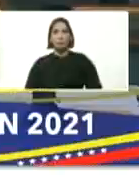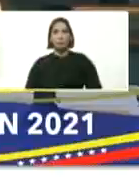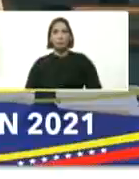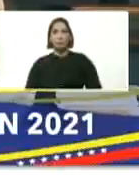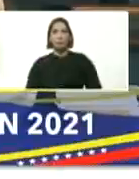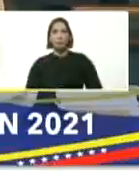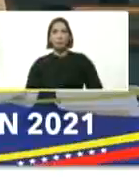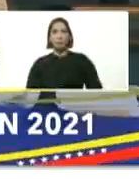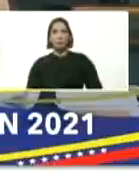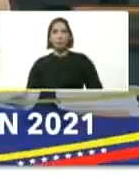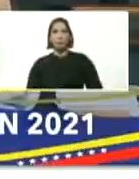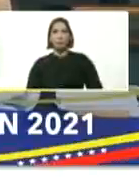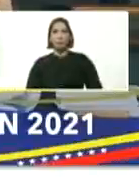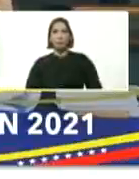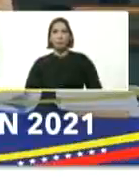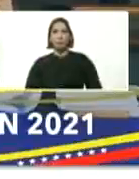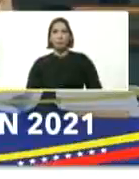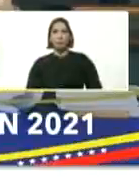El Lafer,